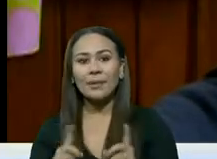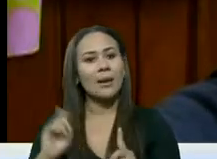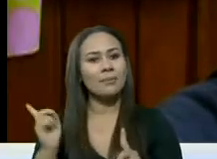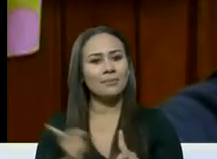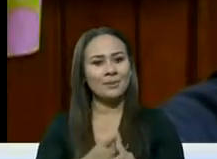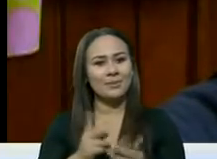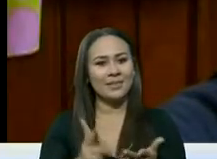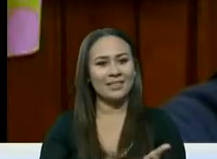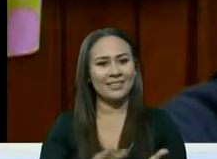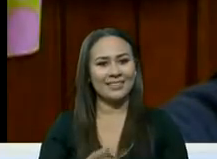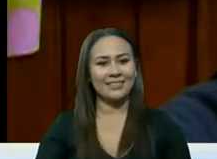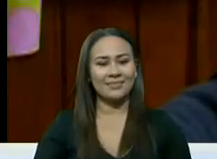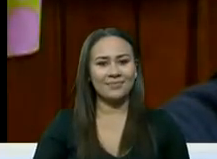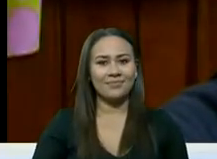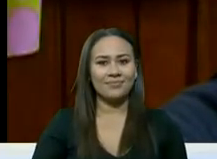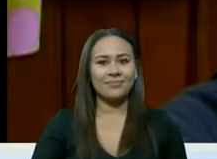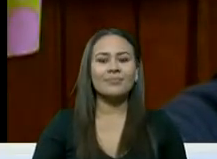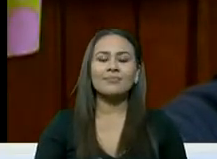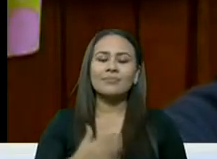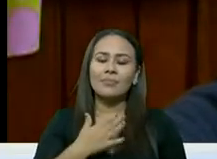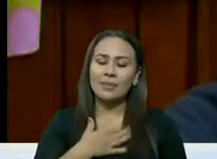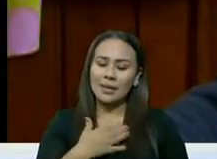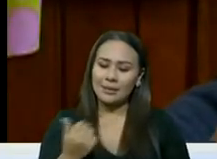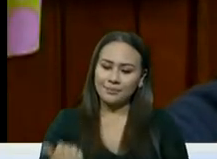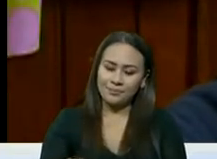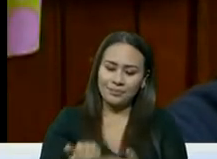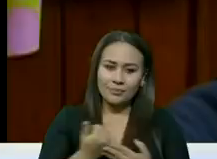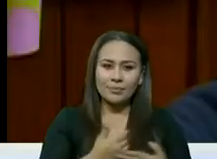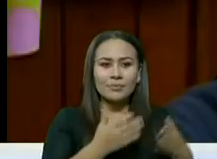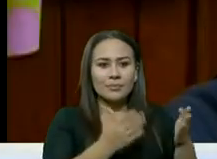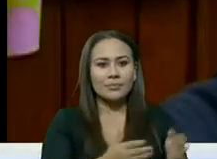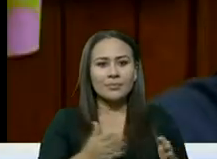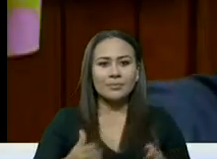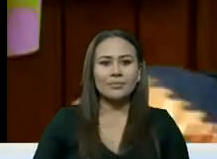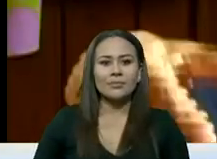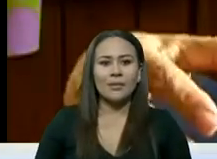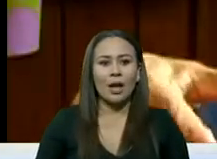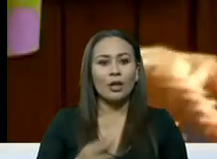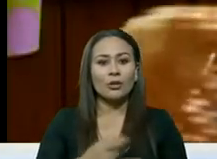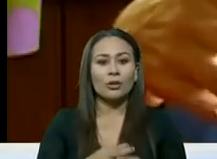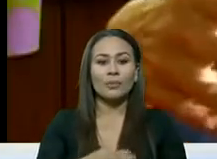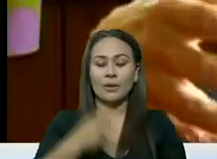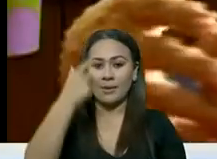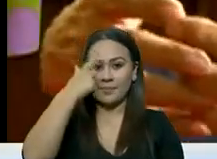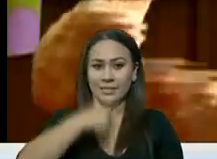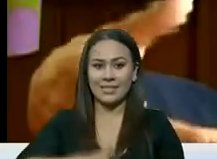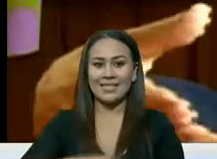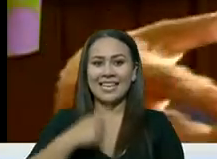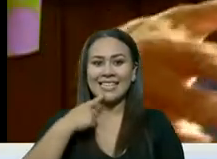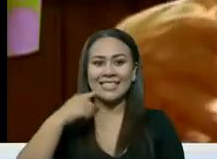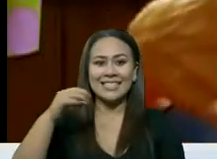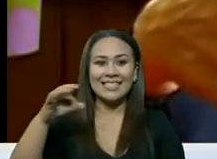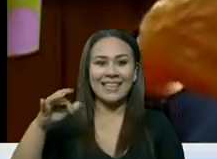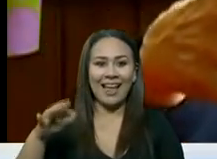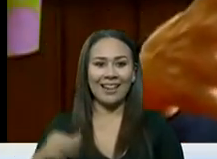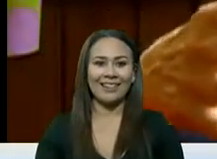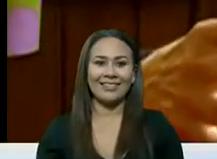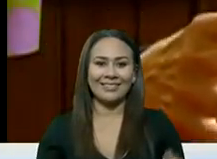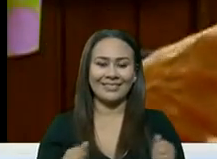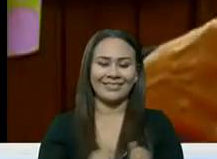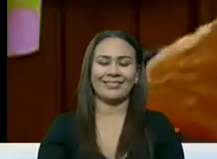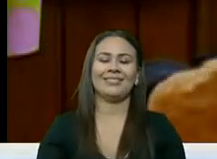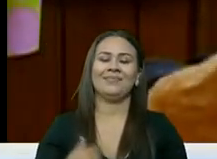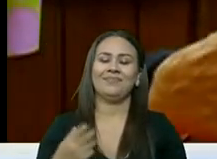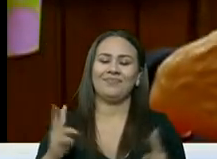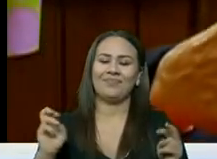vez que me ayudan a asociar el nombre del patrono de Salinas, Señor de la Buena Esperanza, a lo que ha sido un